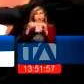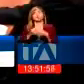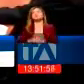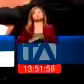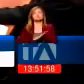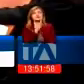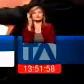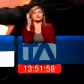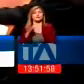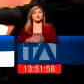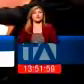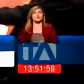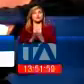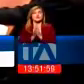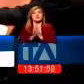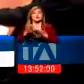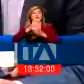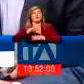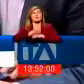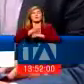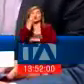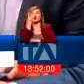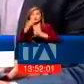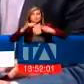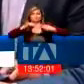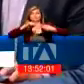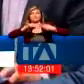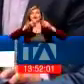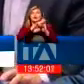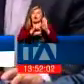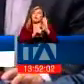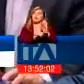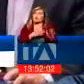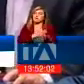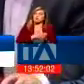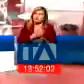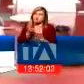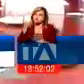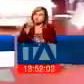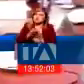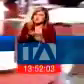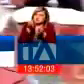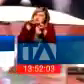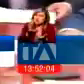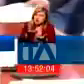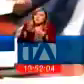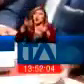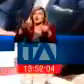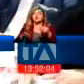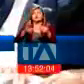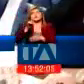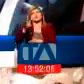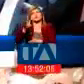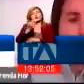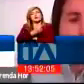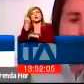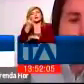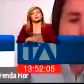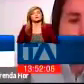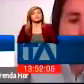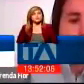Consejo de la Administración Legislativa. El primero tiene que ver con el reglamento que debe emitir el CAL en un plazo de 120 días.